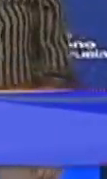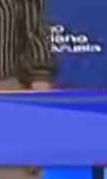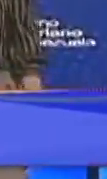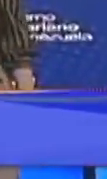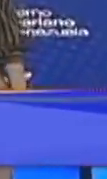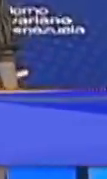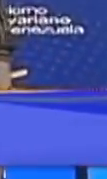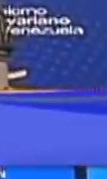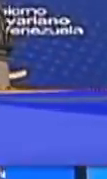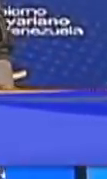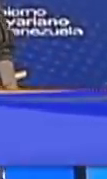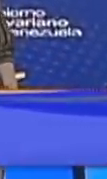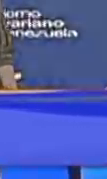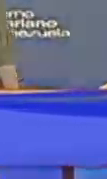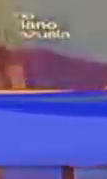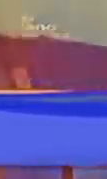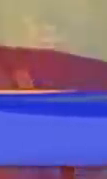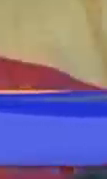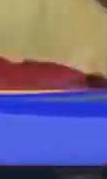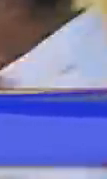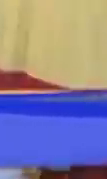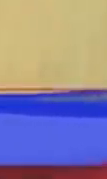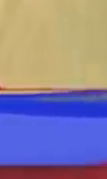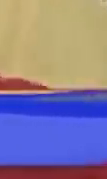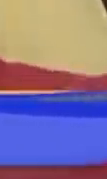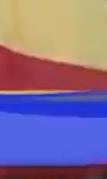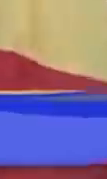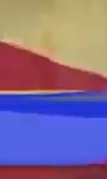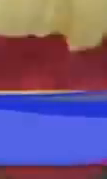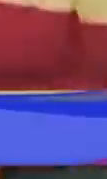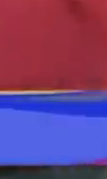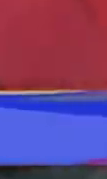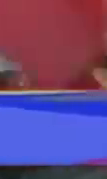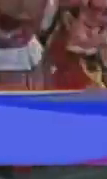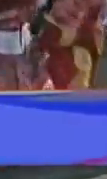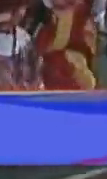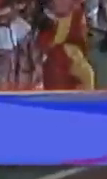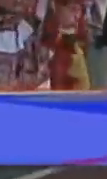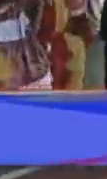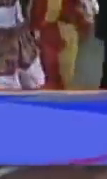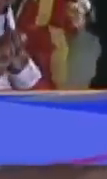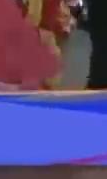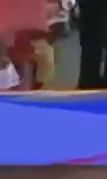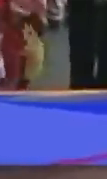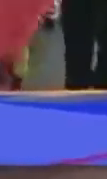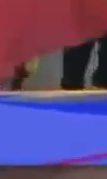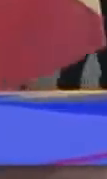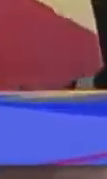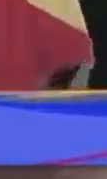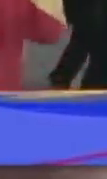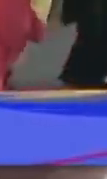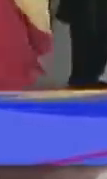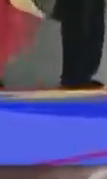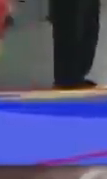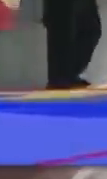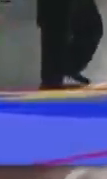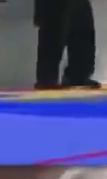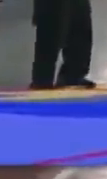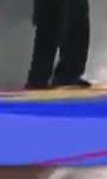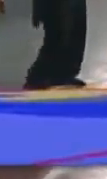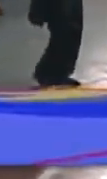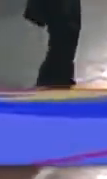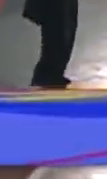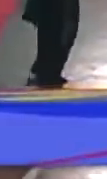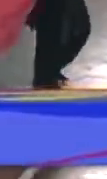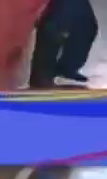sus comunidades. Elevan el poder de los ciudadanos para que desarrollen políticas del buen vivir en el estado Miranda. Recordemos que se